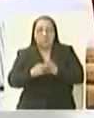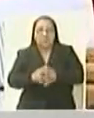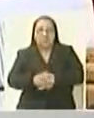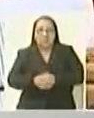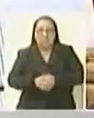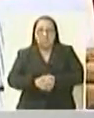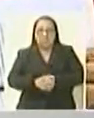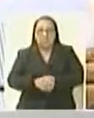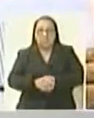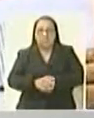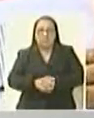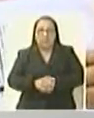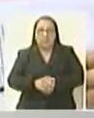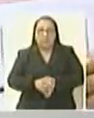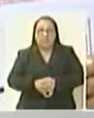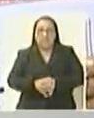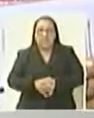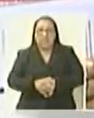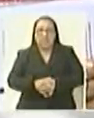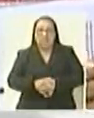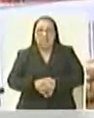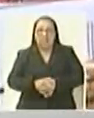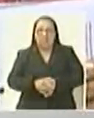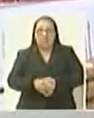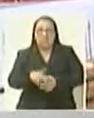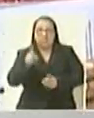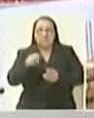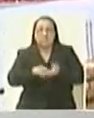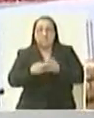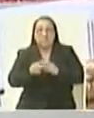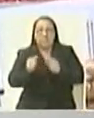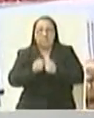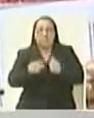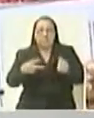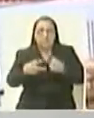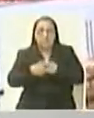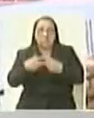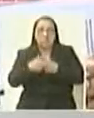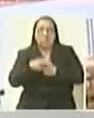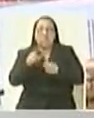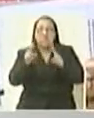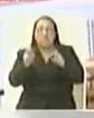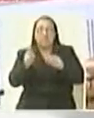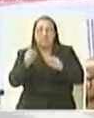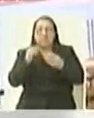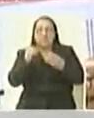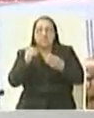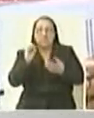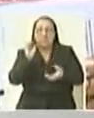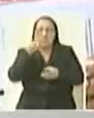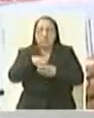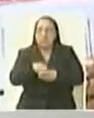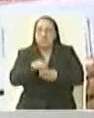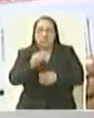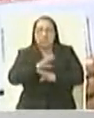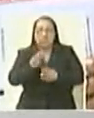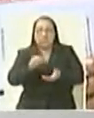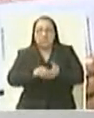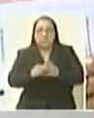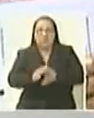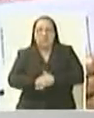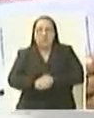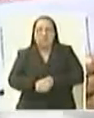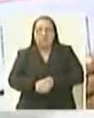caso la centralita no Uno de mis colegas Indicó que eso podía ser interferencia pero este es un tema de función no es interferencia de ninguna